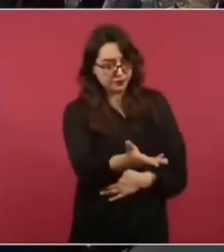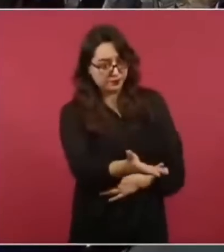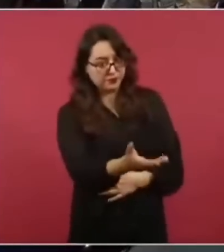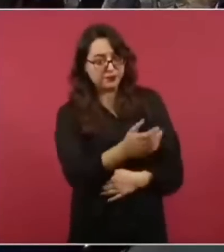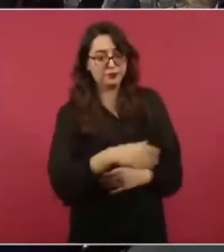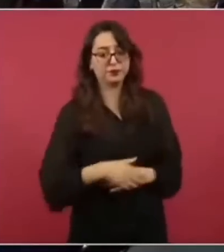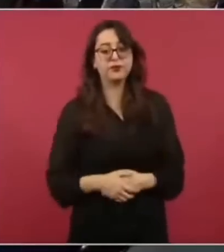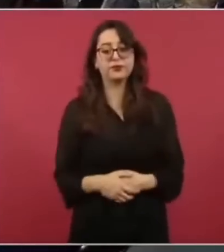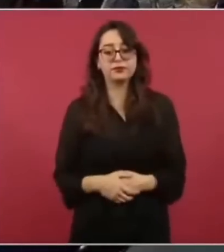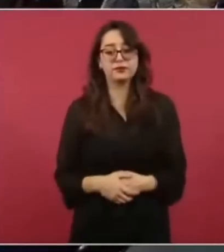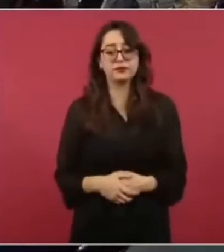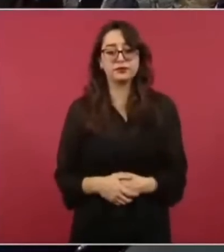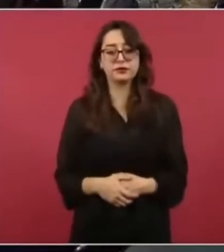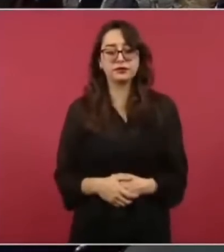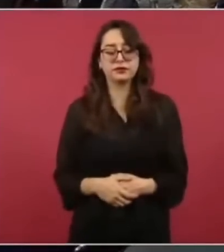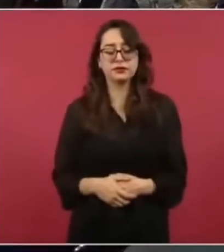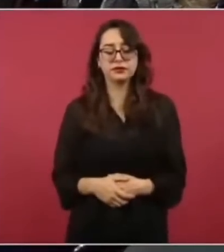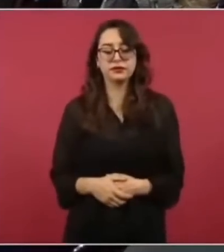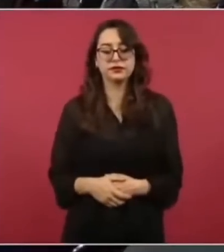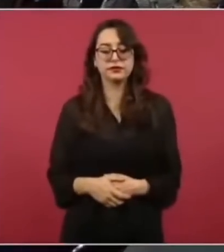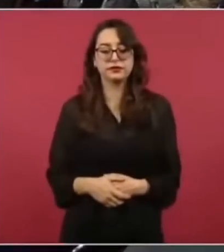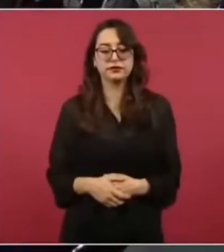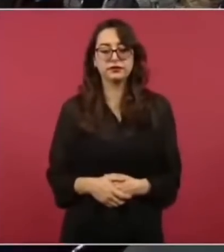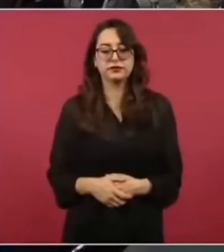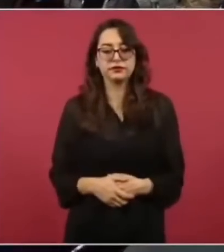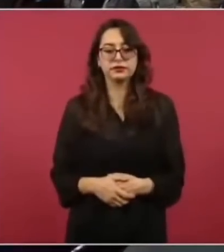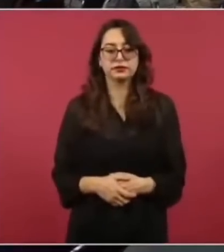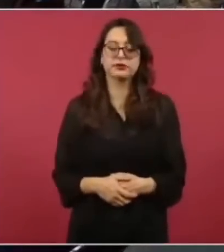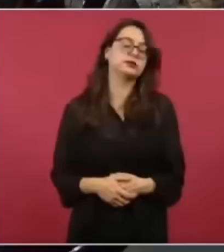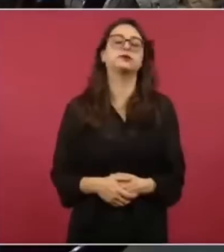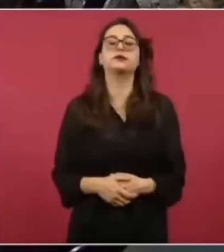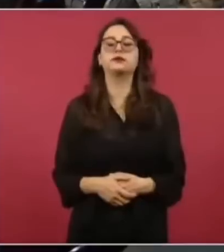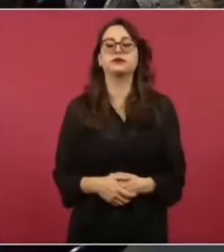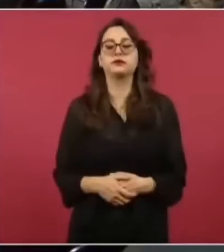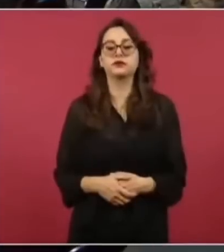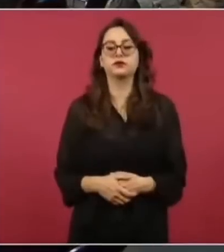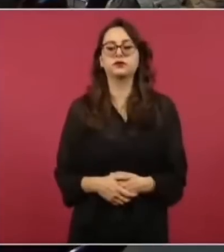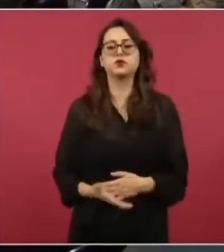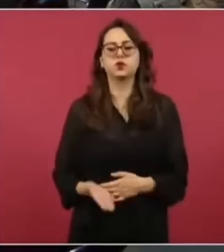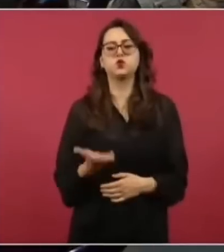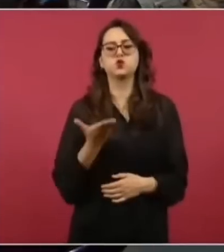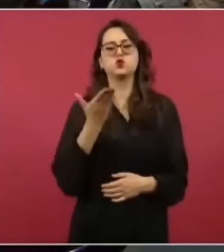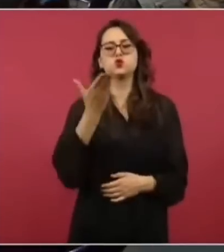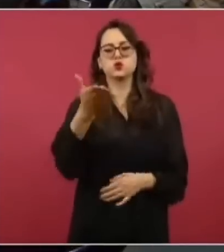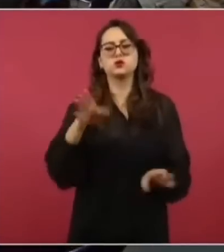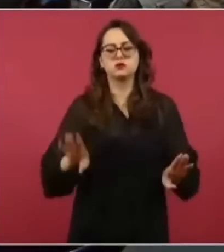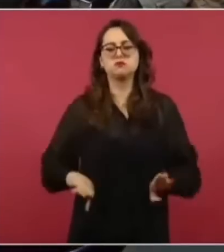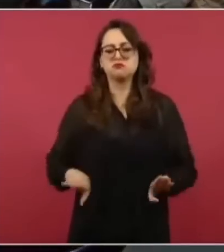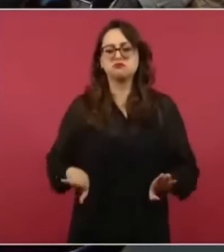Adelante. Mire, usted que habla de dignidad, y creo que lo hace con gran convicción,